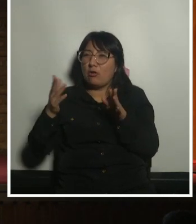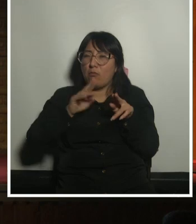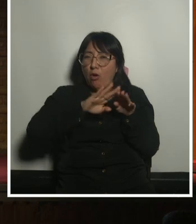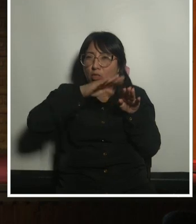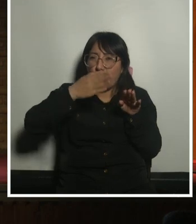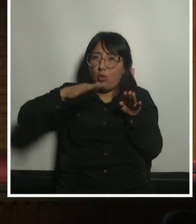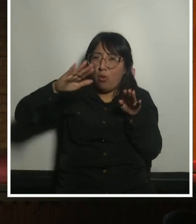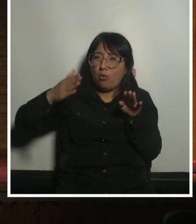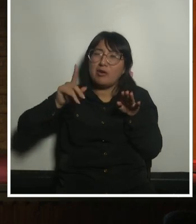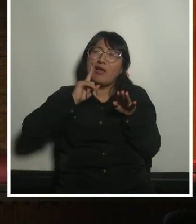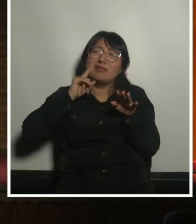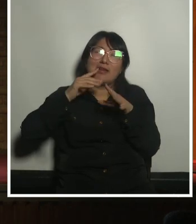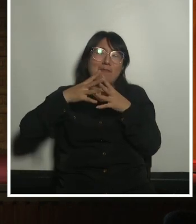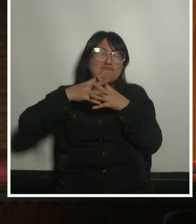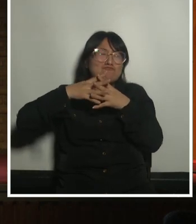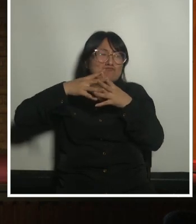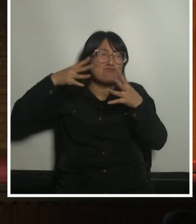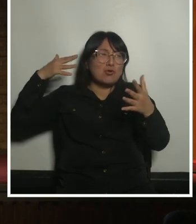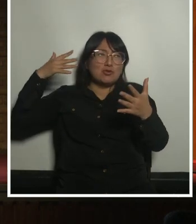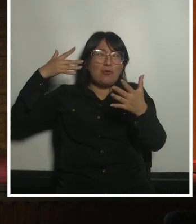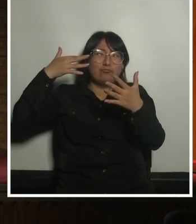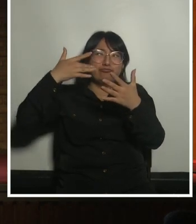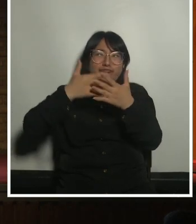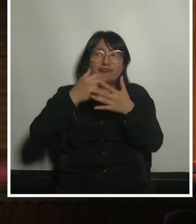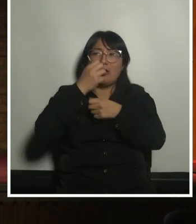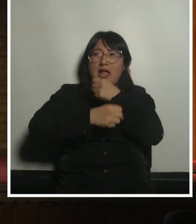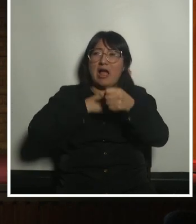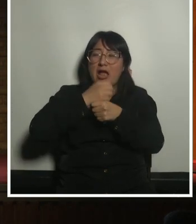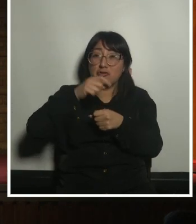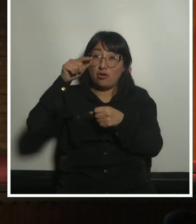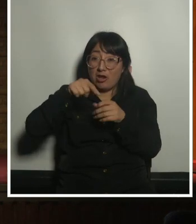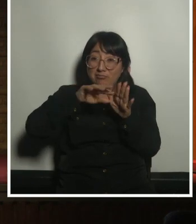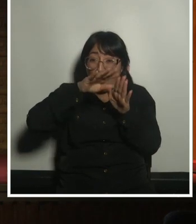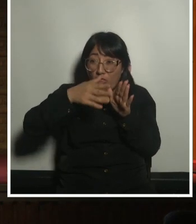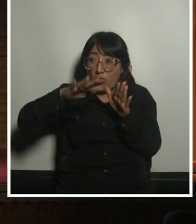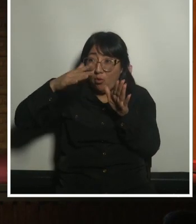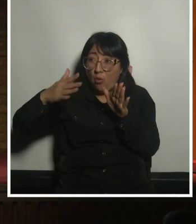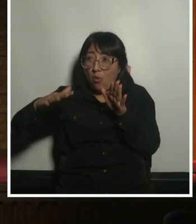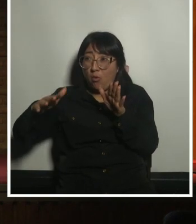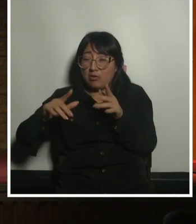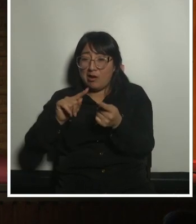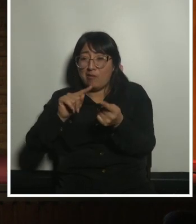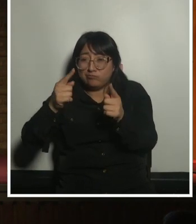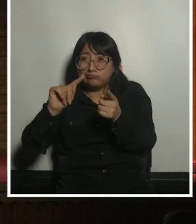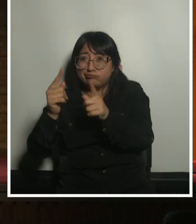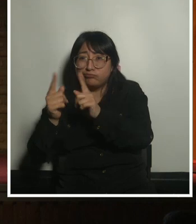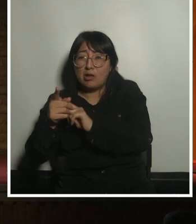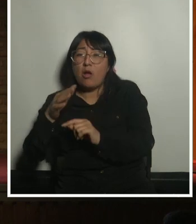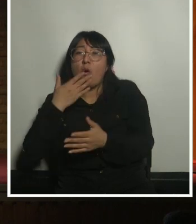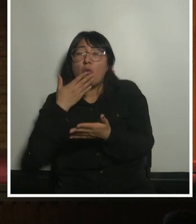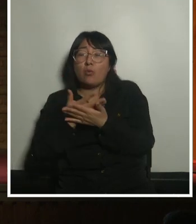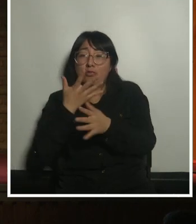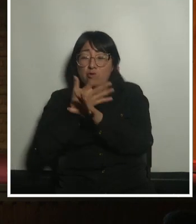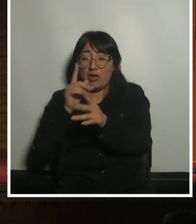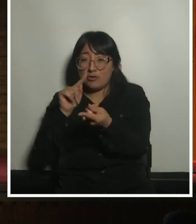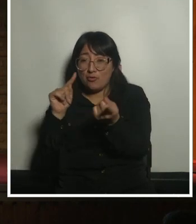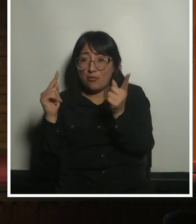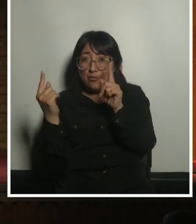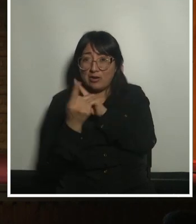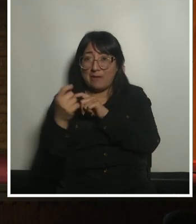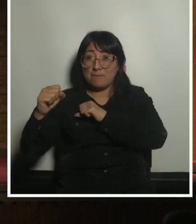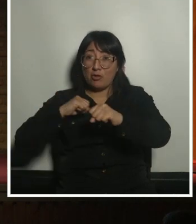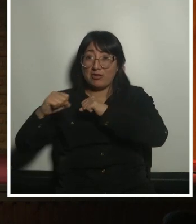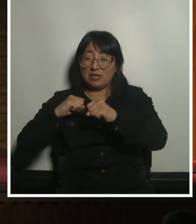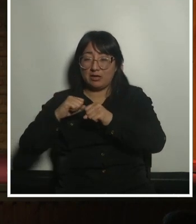que tienen miles de años, pero estas son dunas vivas, que cuando se cargan y tenemos un cambio morfodinámico asociado al